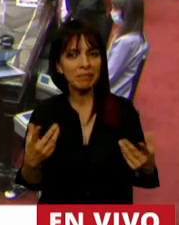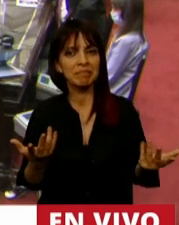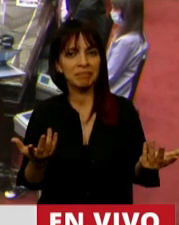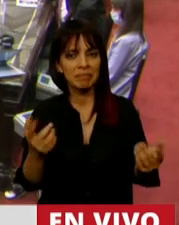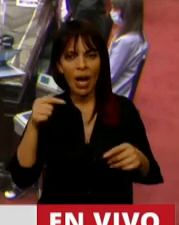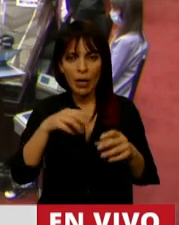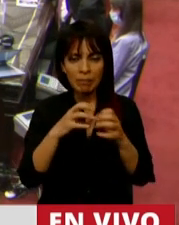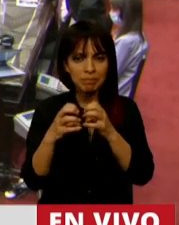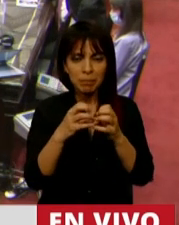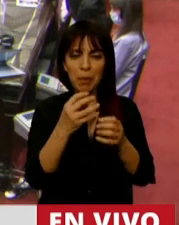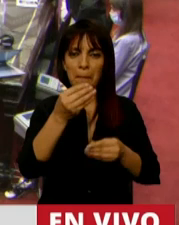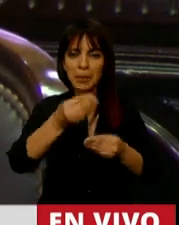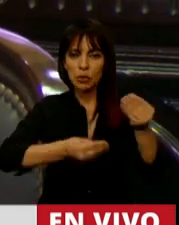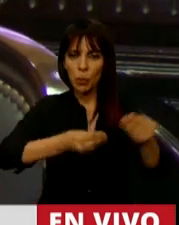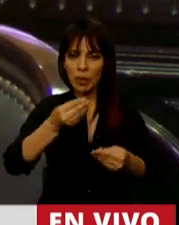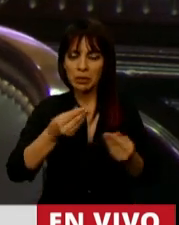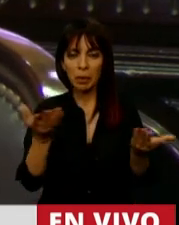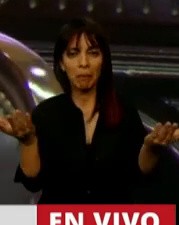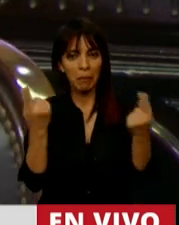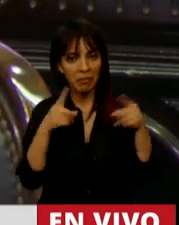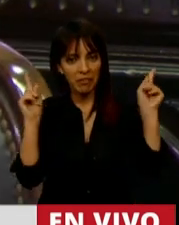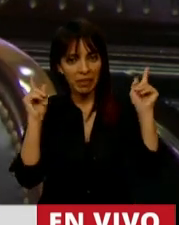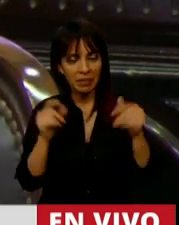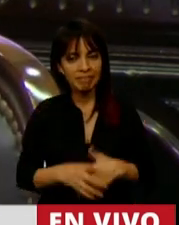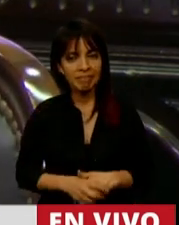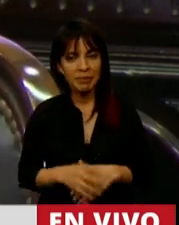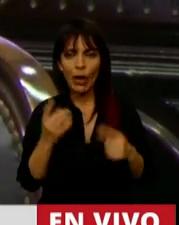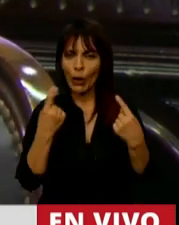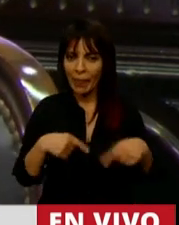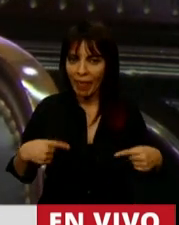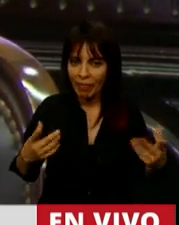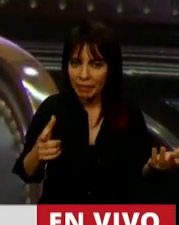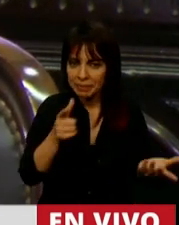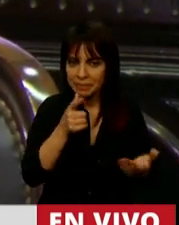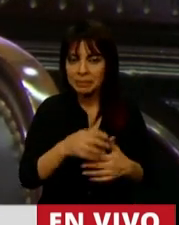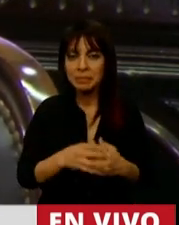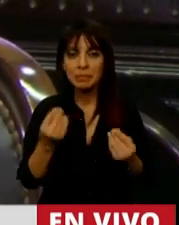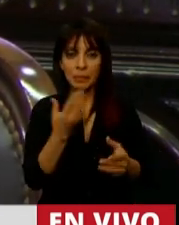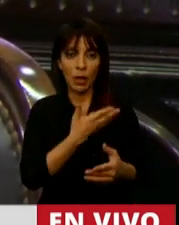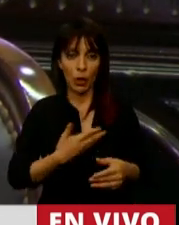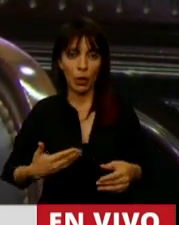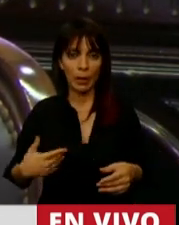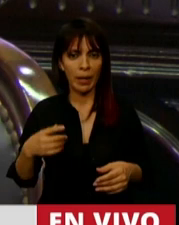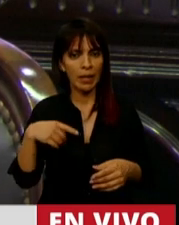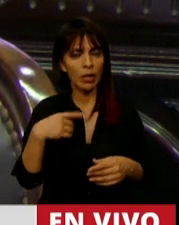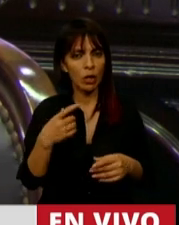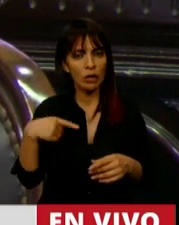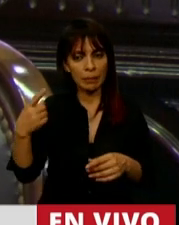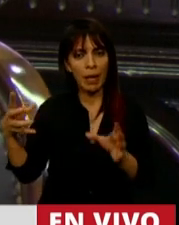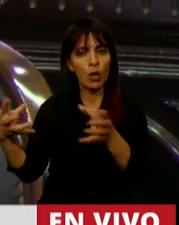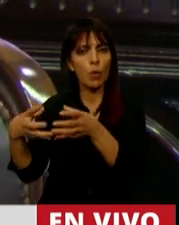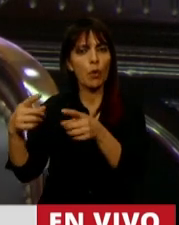estemos tratando un presupuesto. Una novedad en este gobierno que tuvo del lado de la oposición la